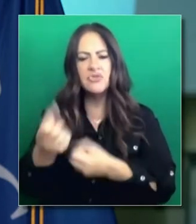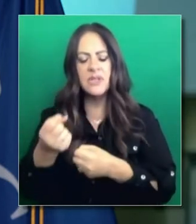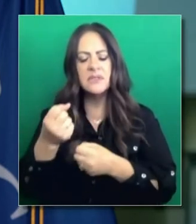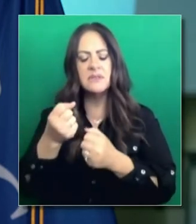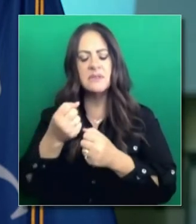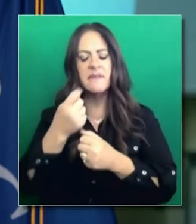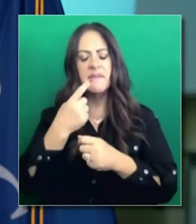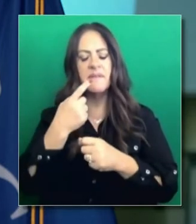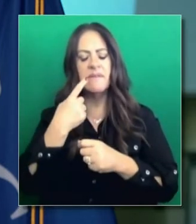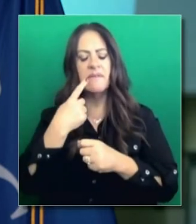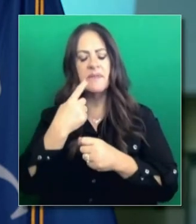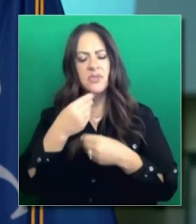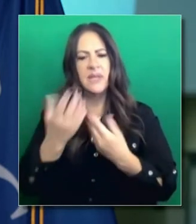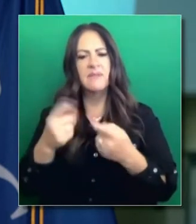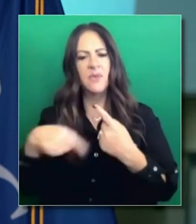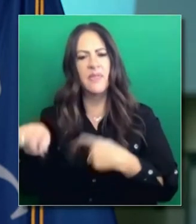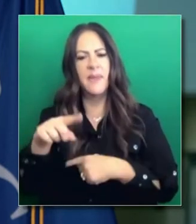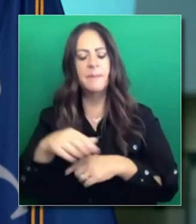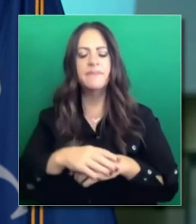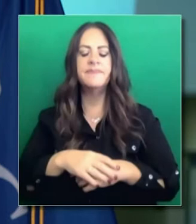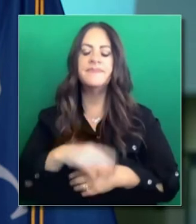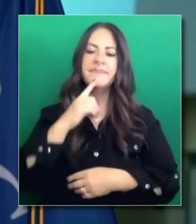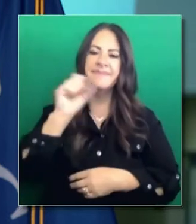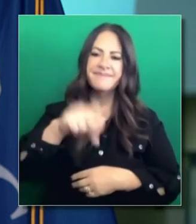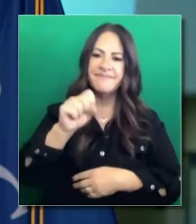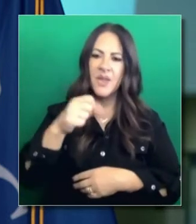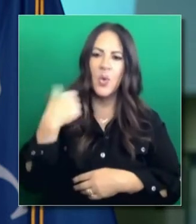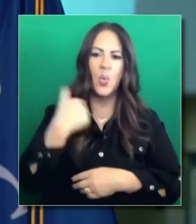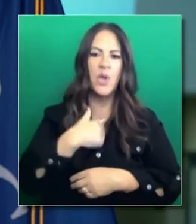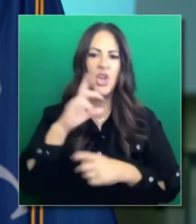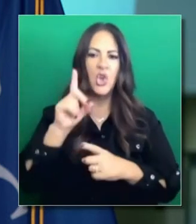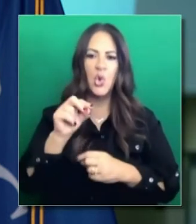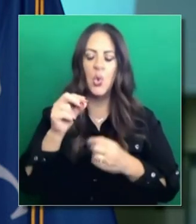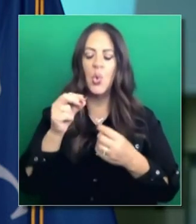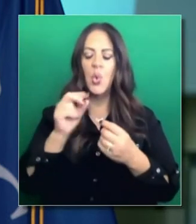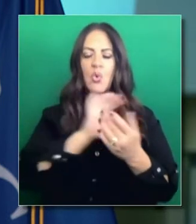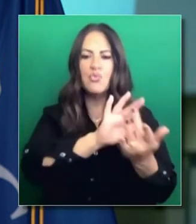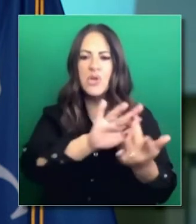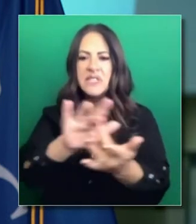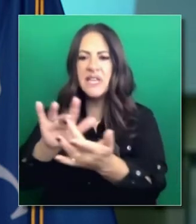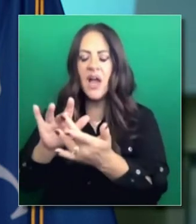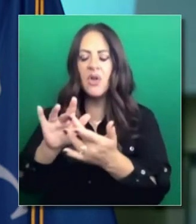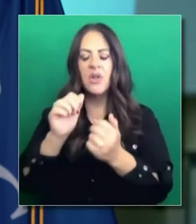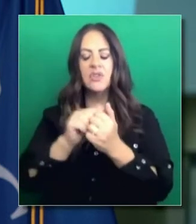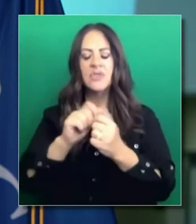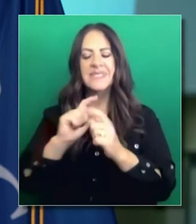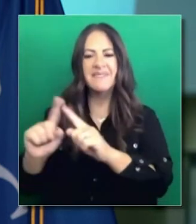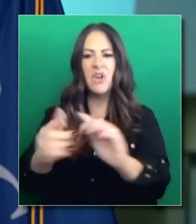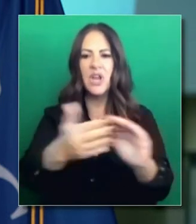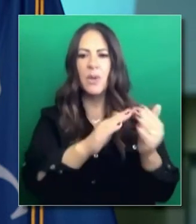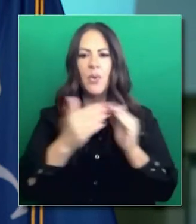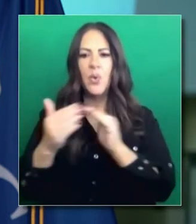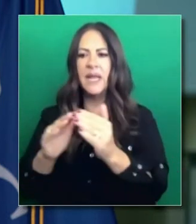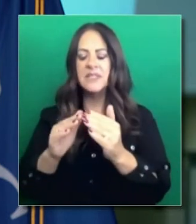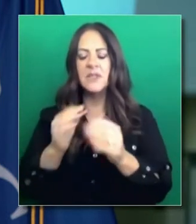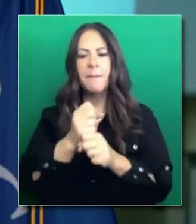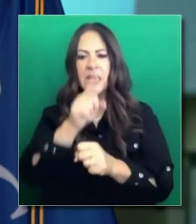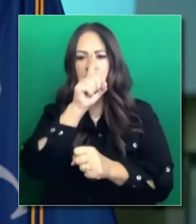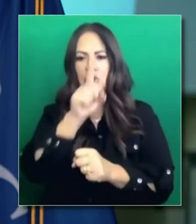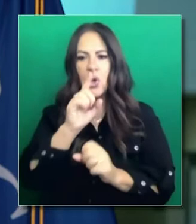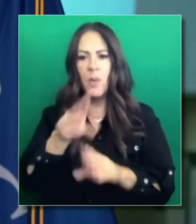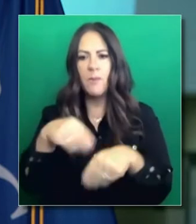Este ha sido un principio fundamental, el que intervinamos en comunidades que estén seguras de que